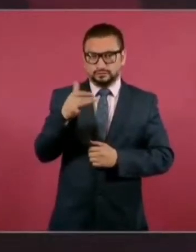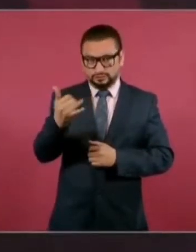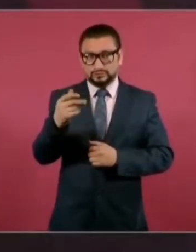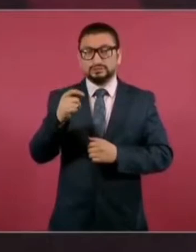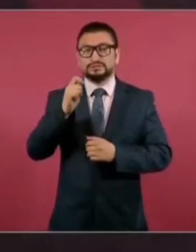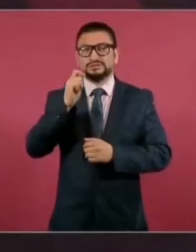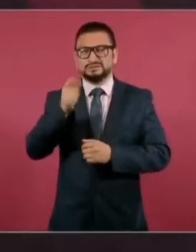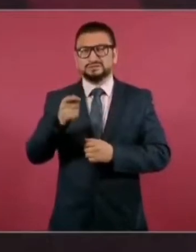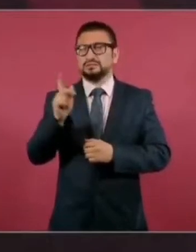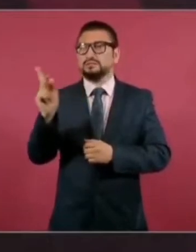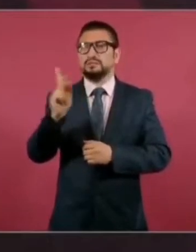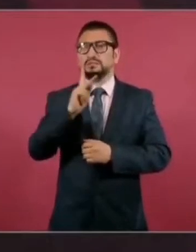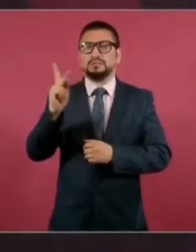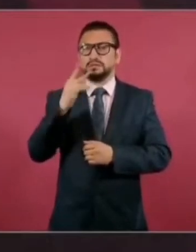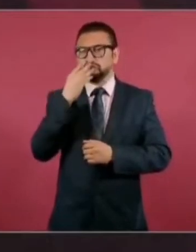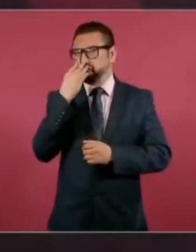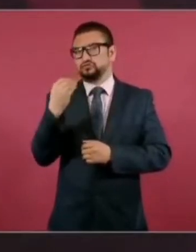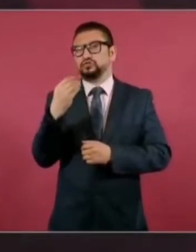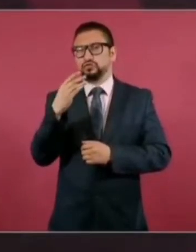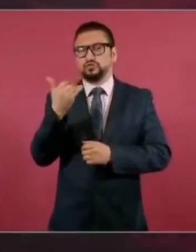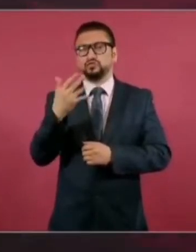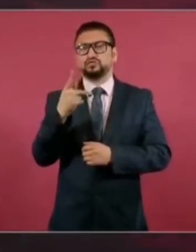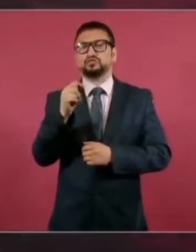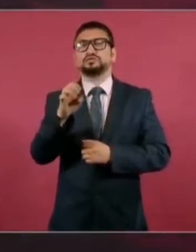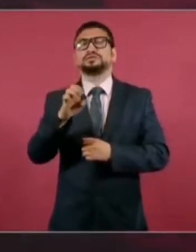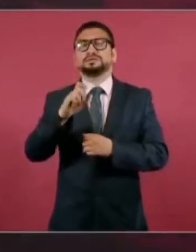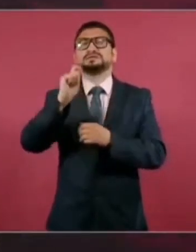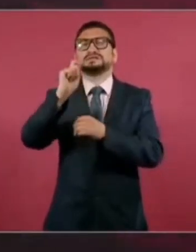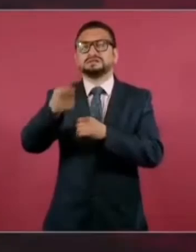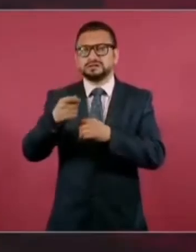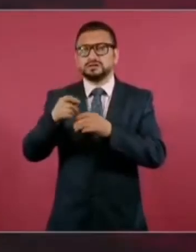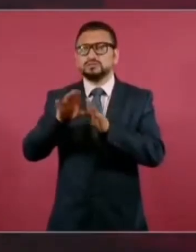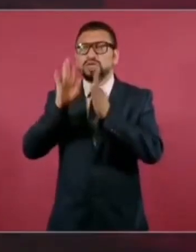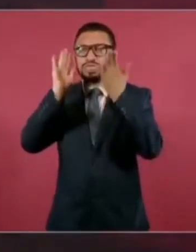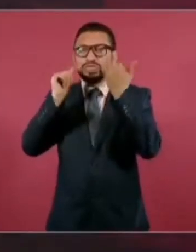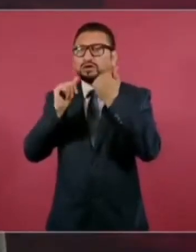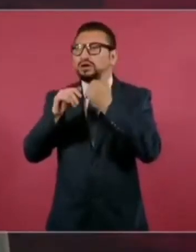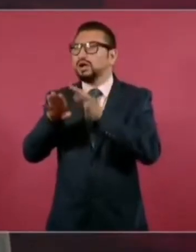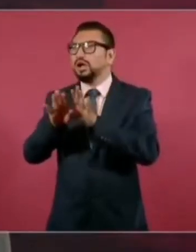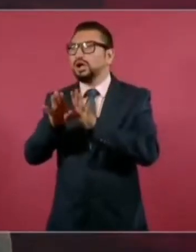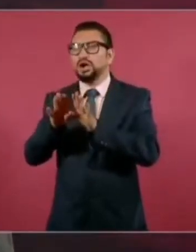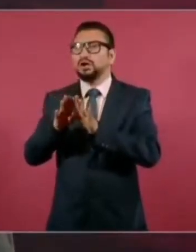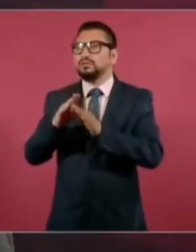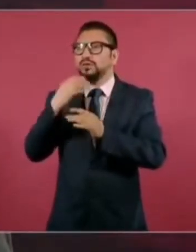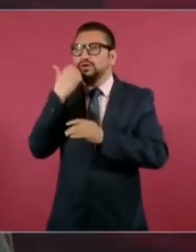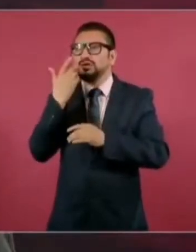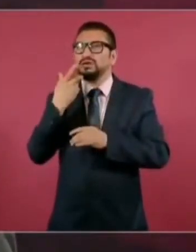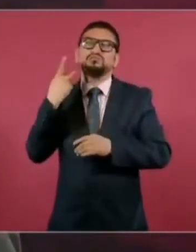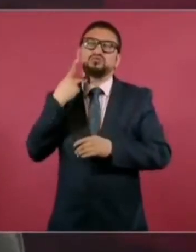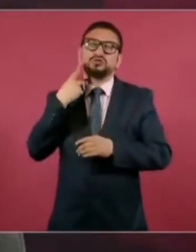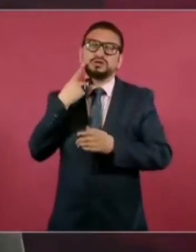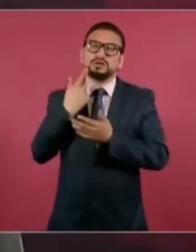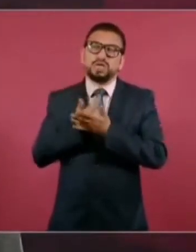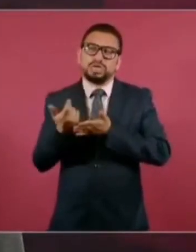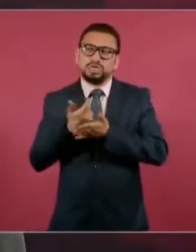coyotaje, para decirlo coloquialmente, y contratan incluso a políticos,